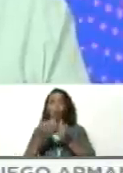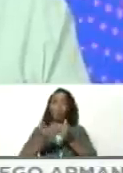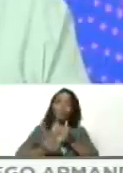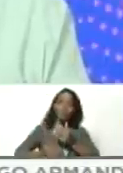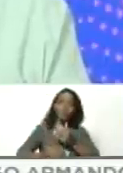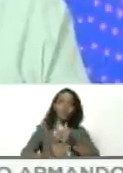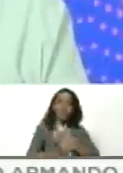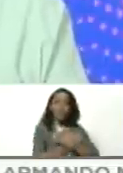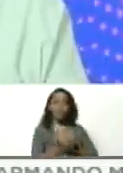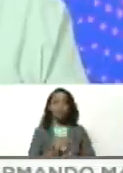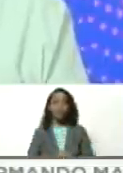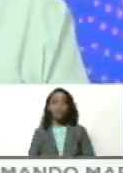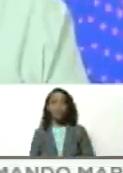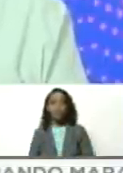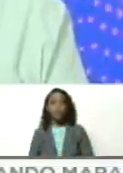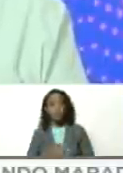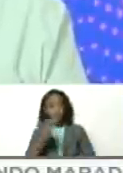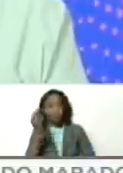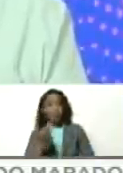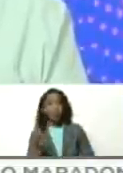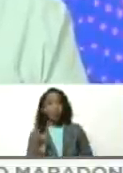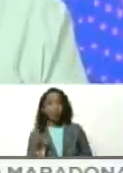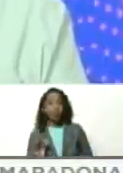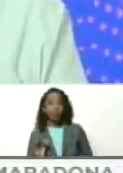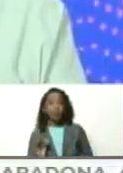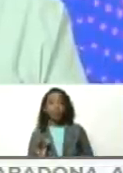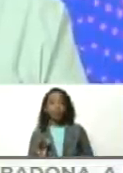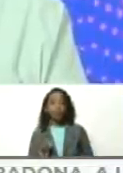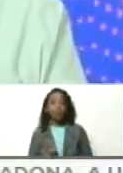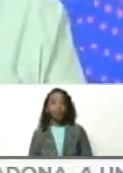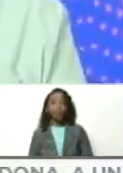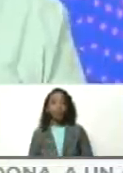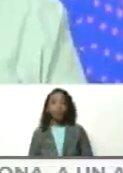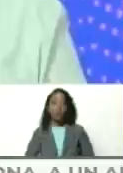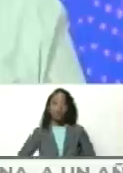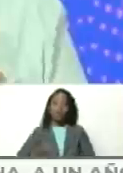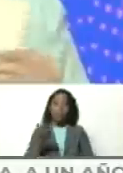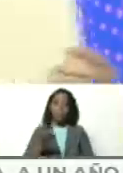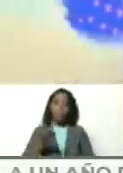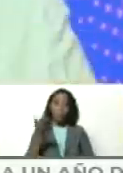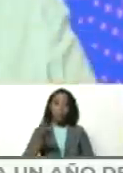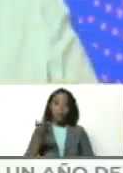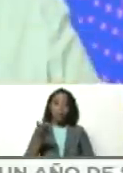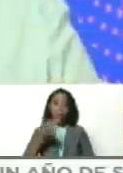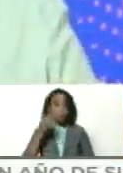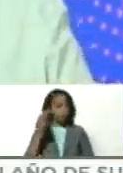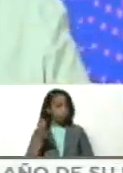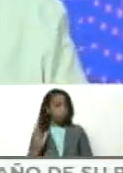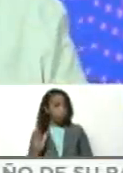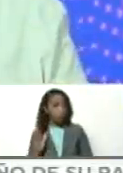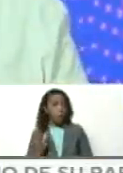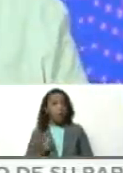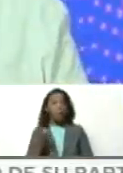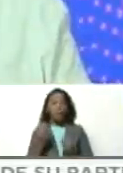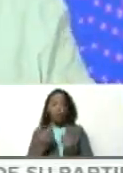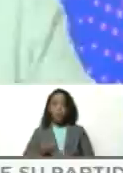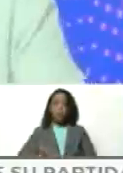avanzando, ¿verdad? Es muy importante. Muy